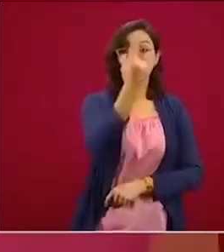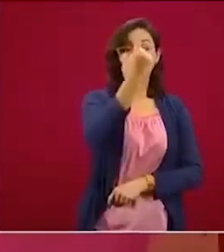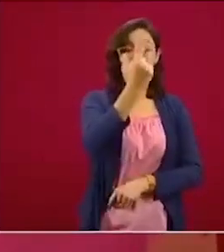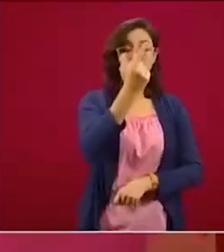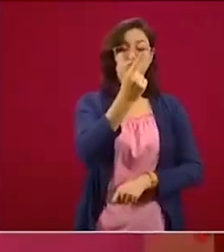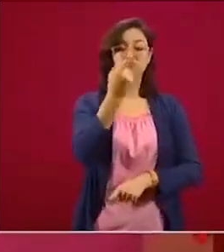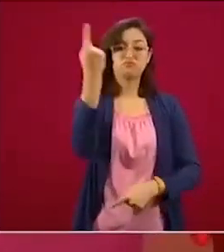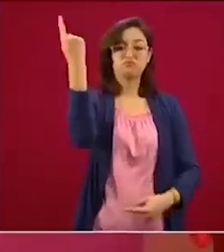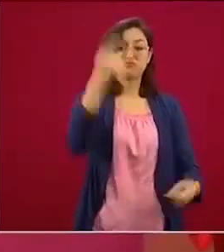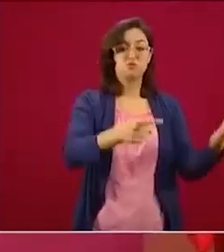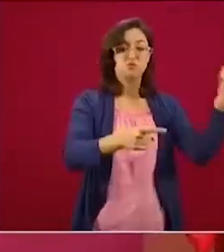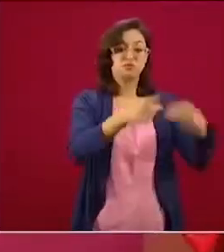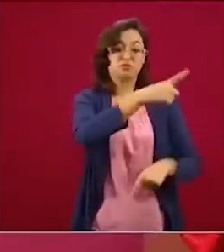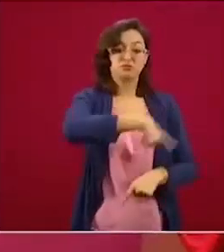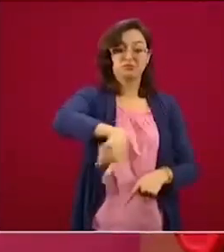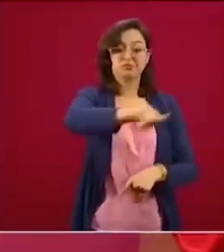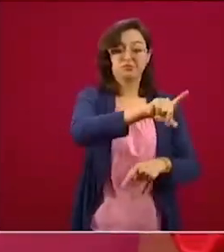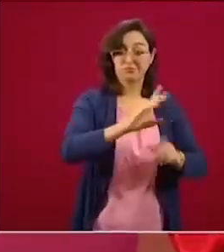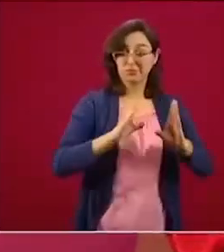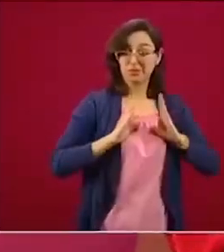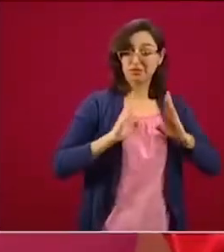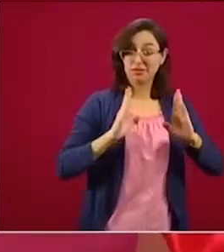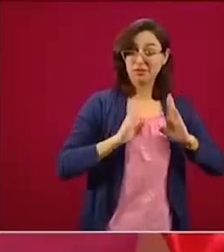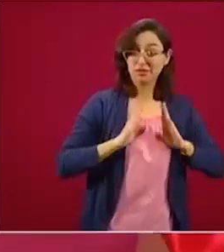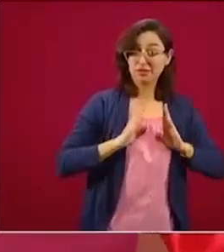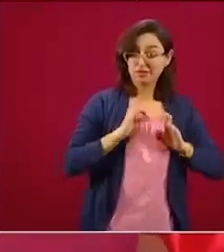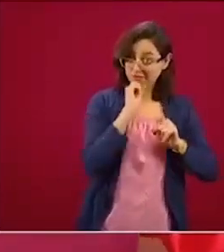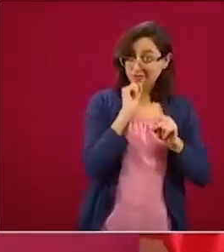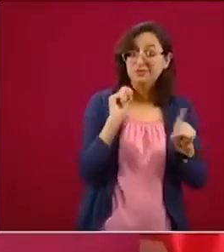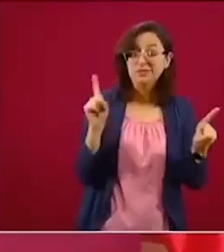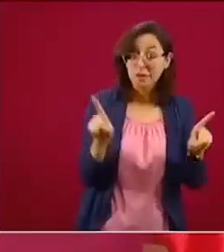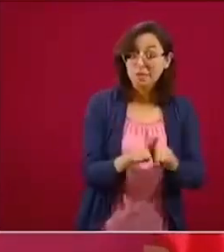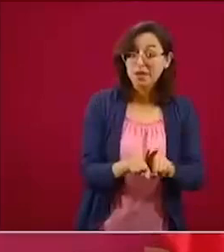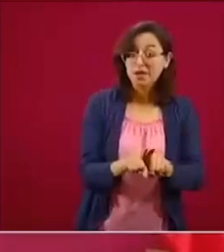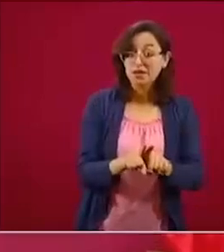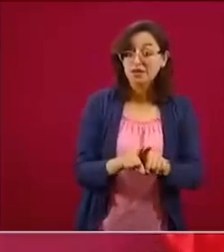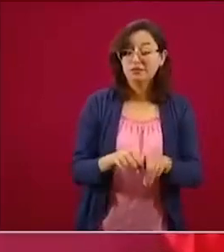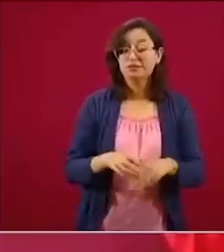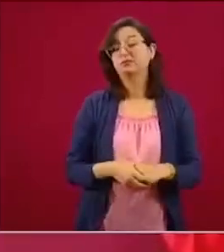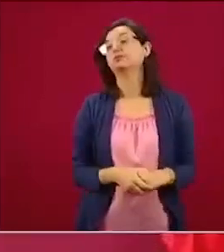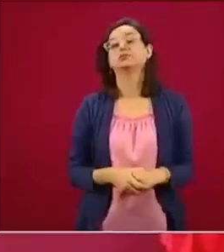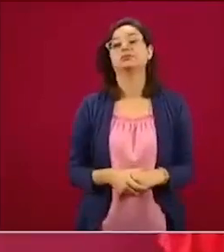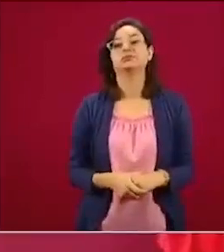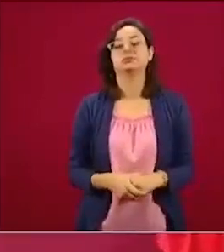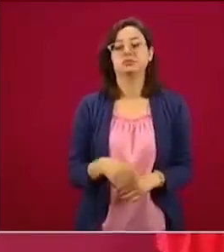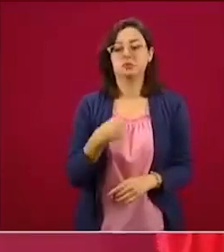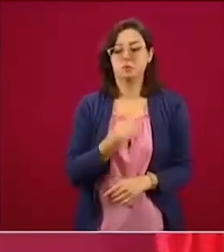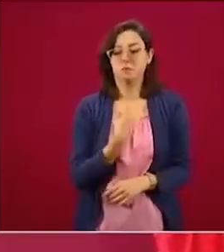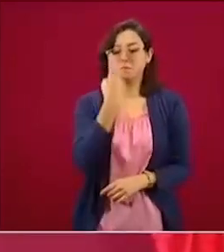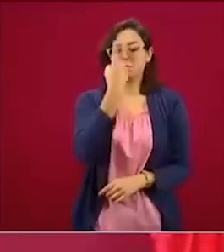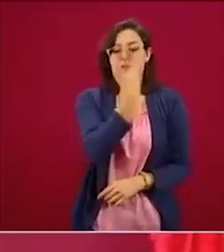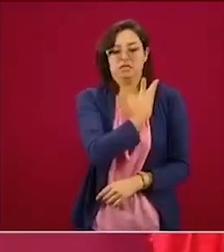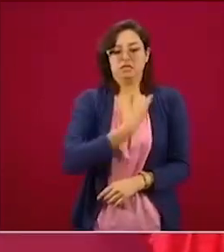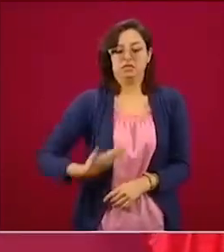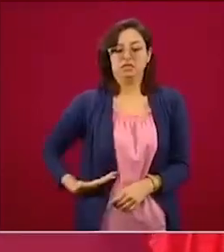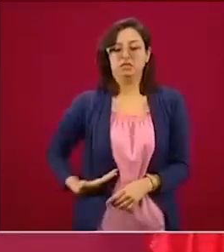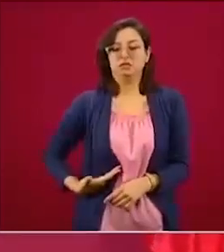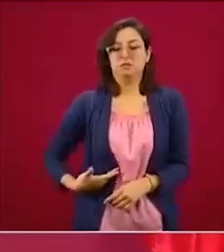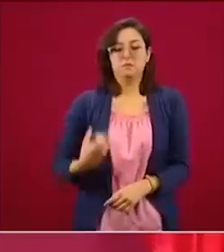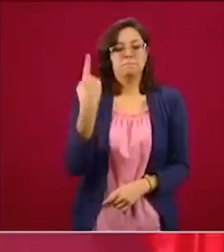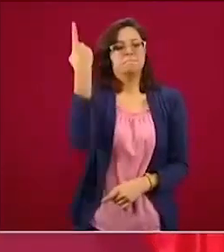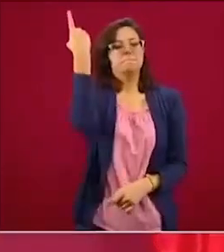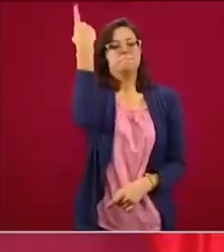mucho de 20 de lo que haga el presidente si el